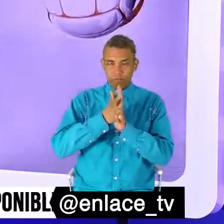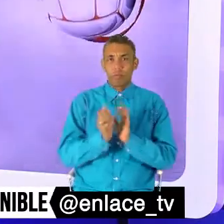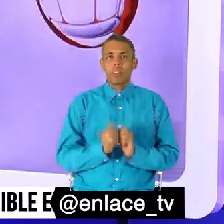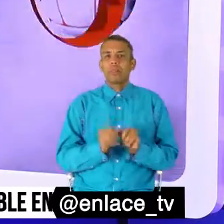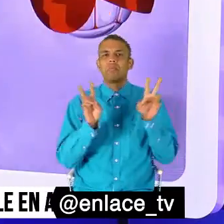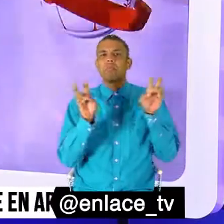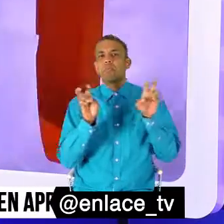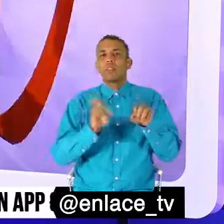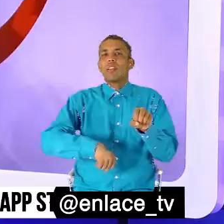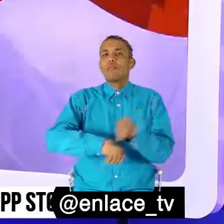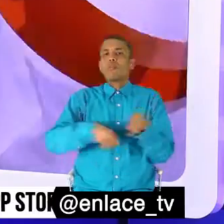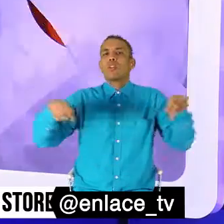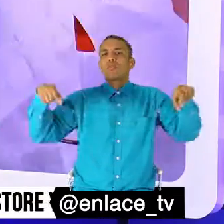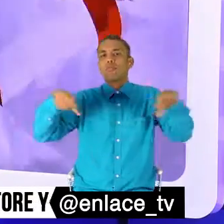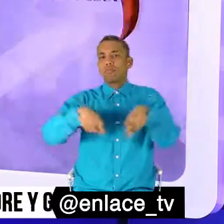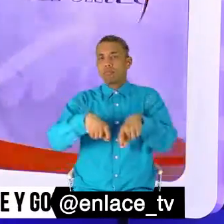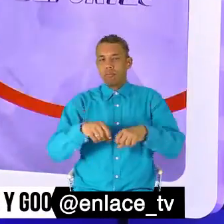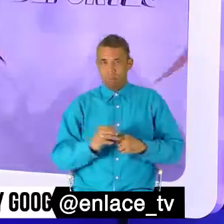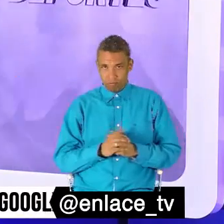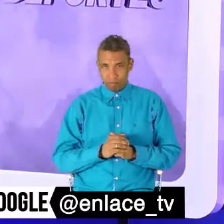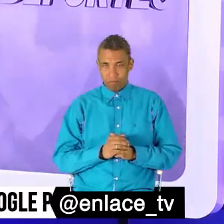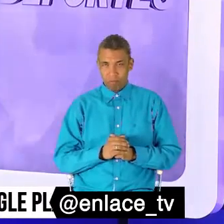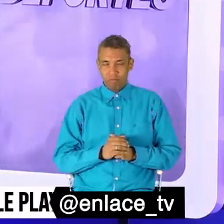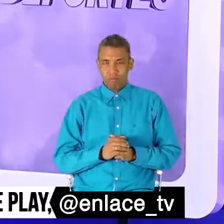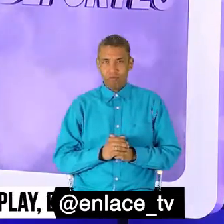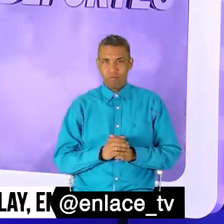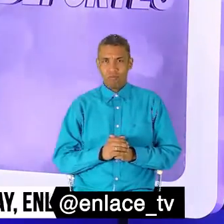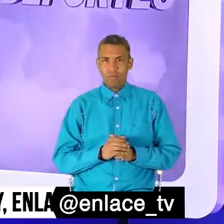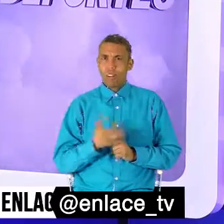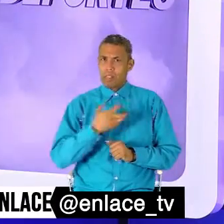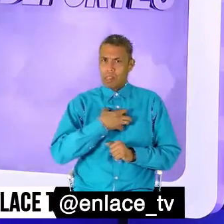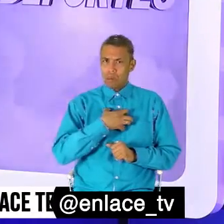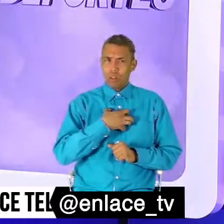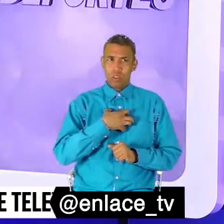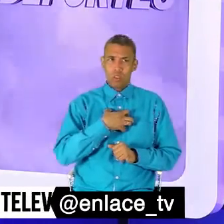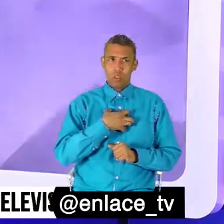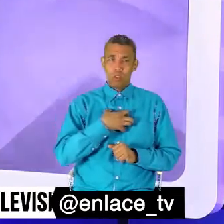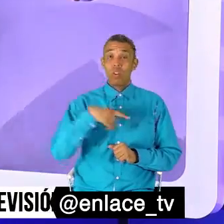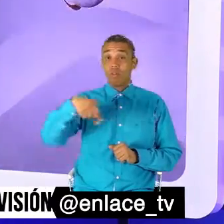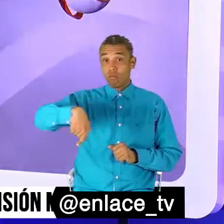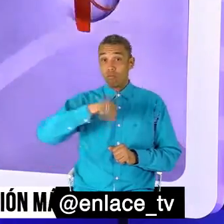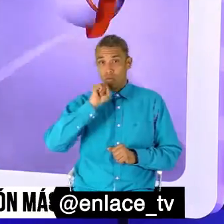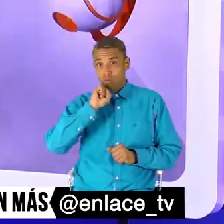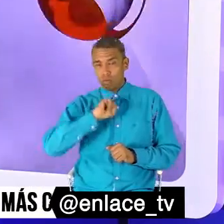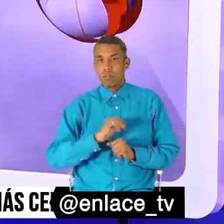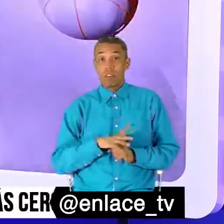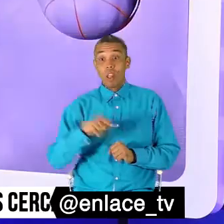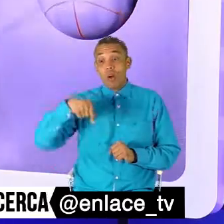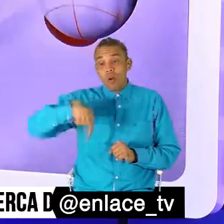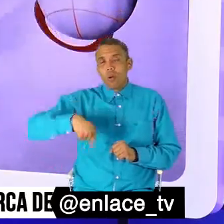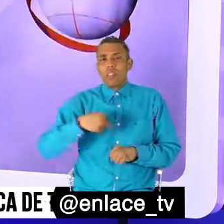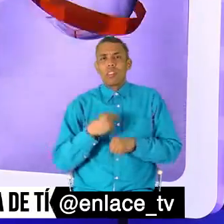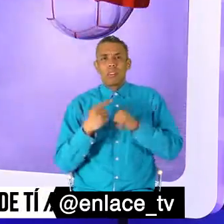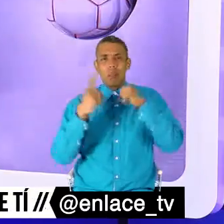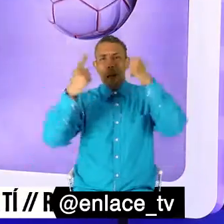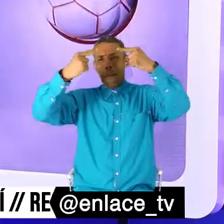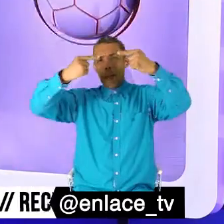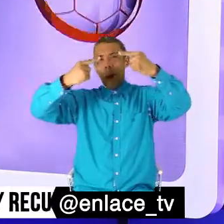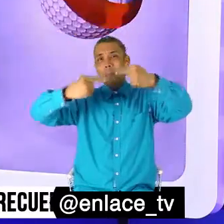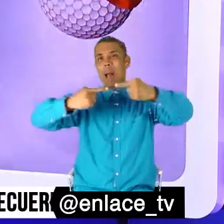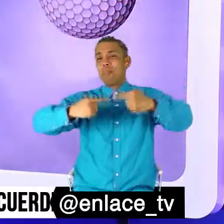y de microfútbol del torneo descentralizado, el cual en el día de hoy se juega la octava fecha, torneo de